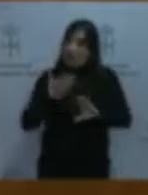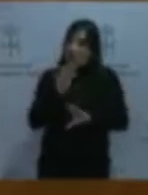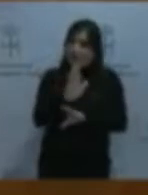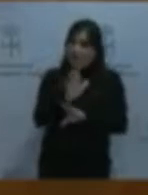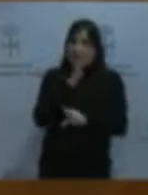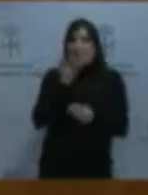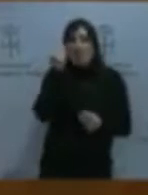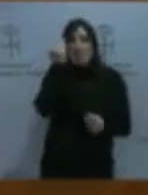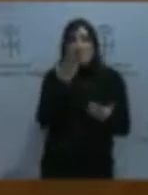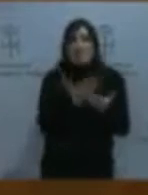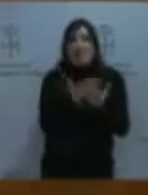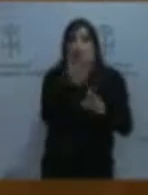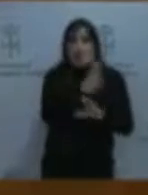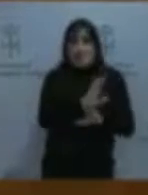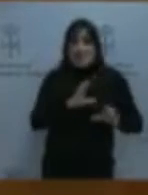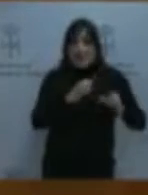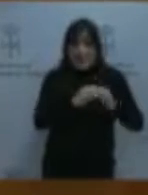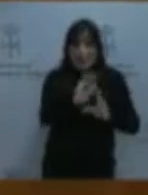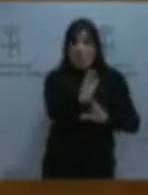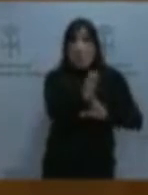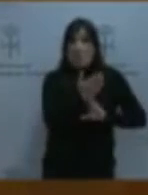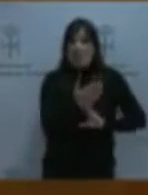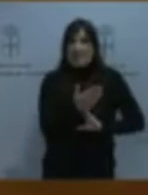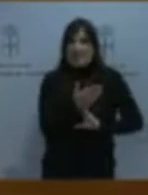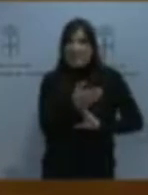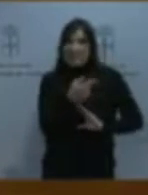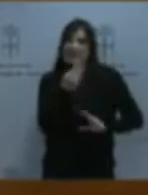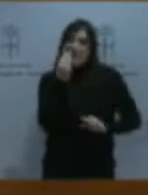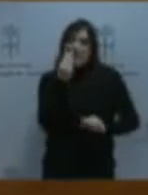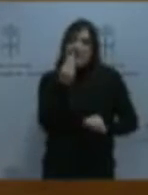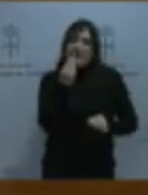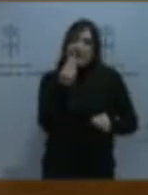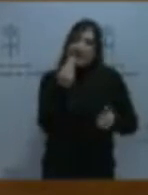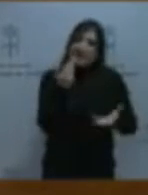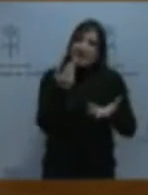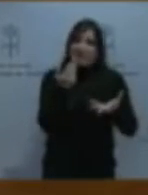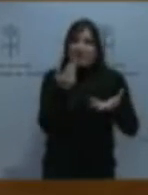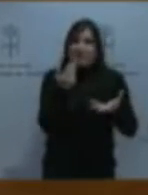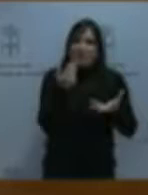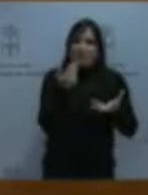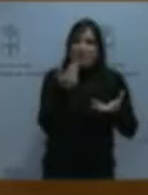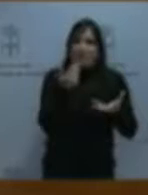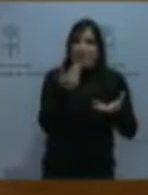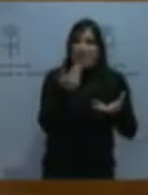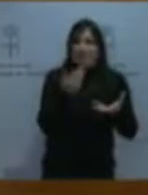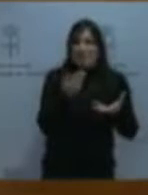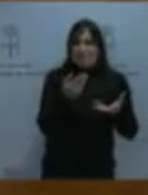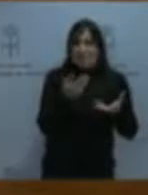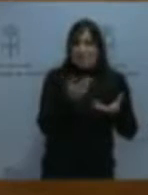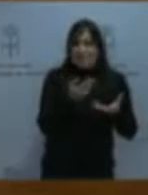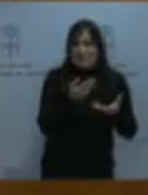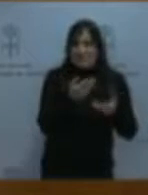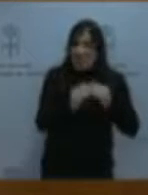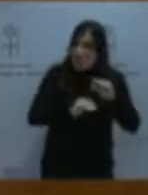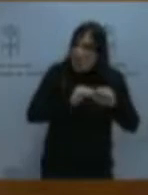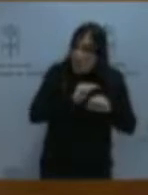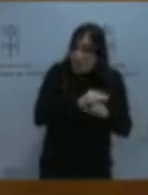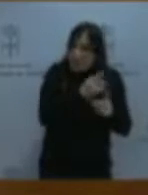correspondiente non é la que máis se avera a les necesidades que se planteen dentro de